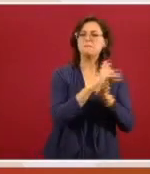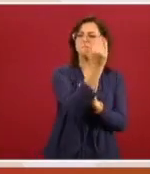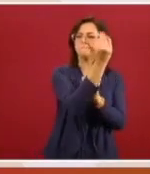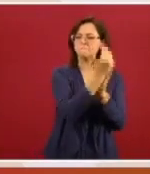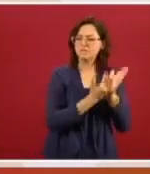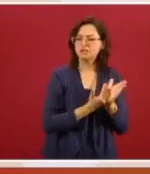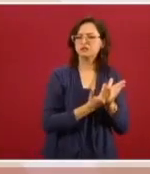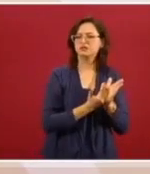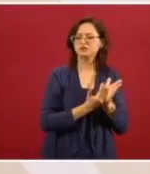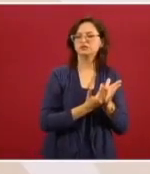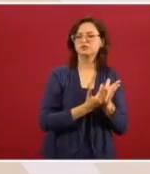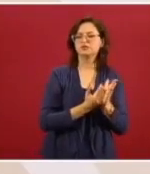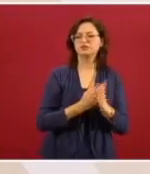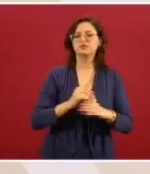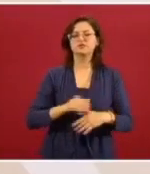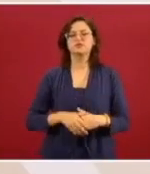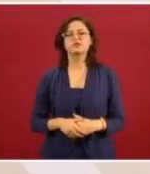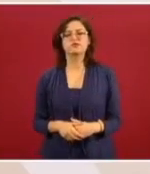No olvidemos